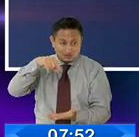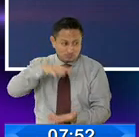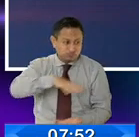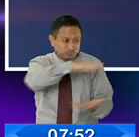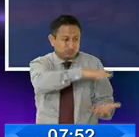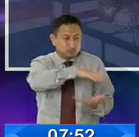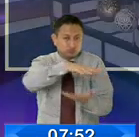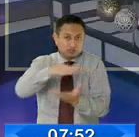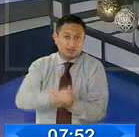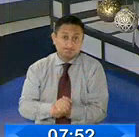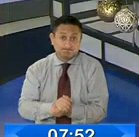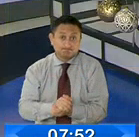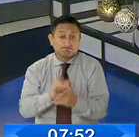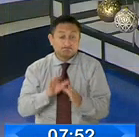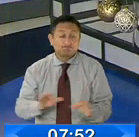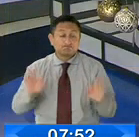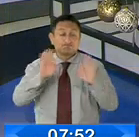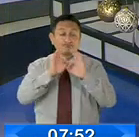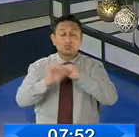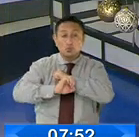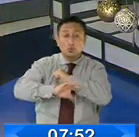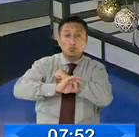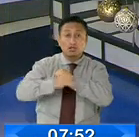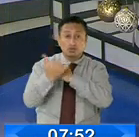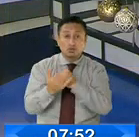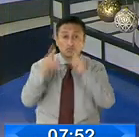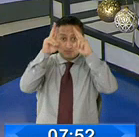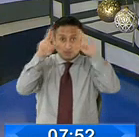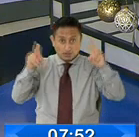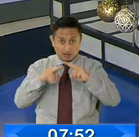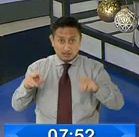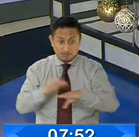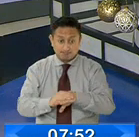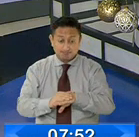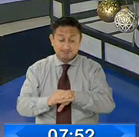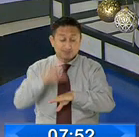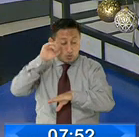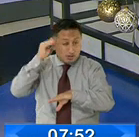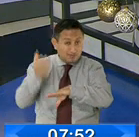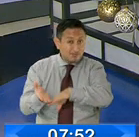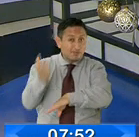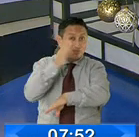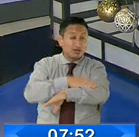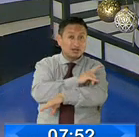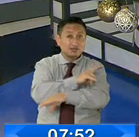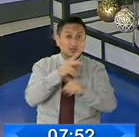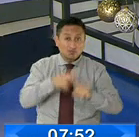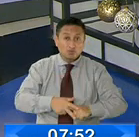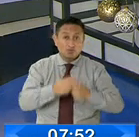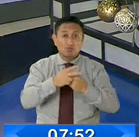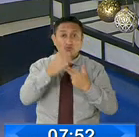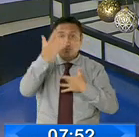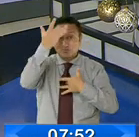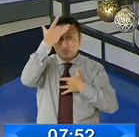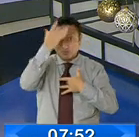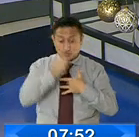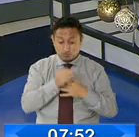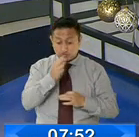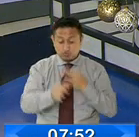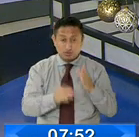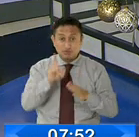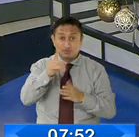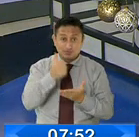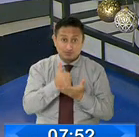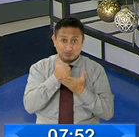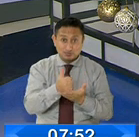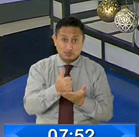Y destacable, porque es una campaña que ahora es por la Navidad, pero inició ya, recordemos, en el cuando comenzó la pandemia, y gracias a ustedes se ha